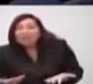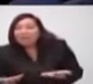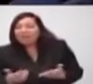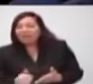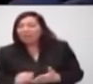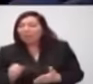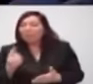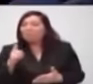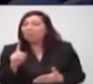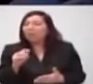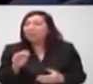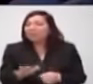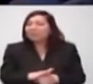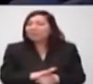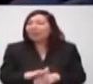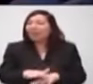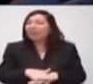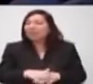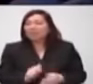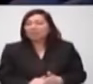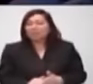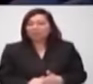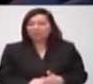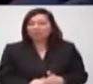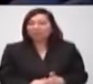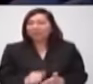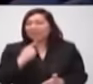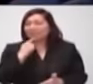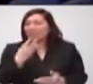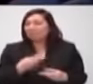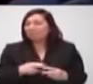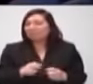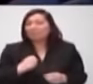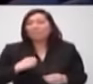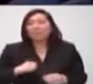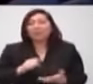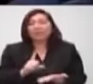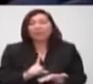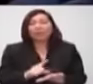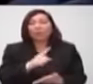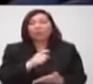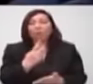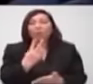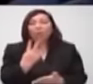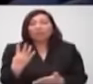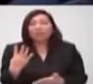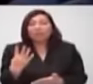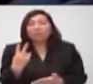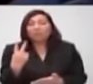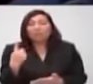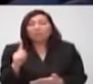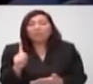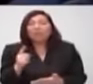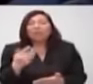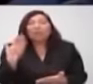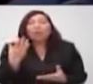¿no?, o por ineficiencia de la gestión, se le penalizó a la Municipalidad de Lima con 142 millones de dólares y